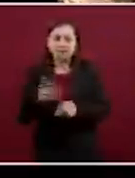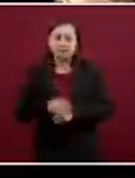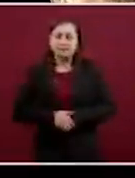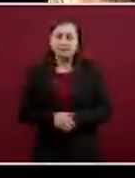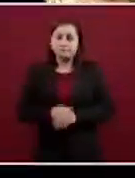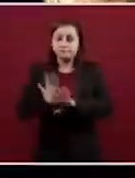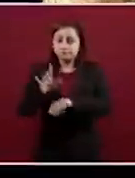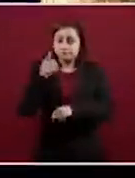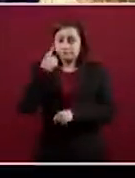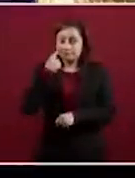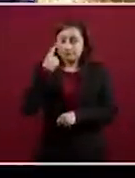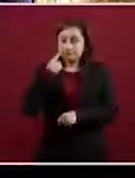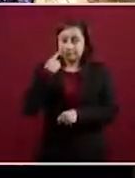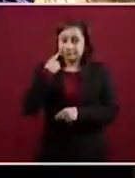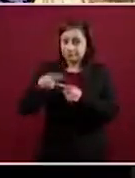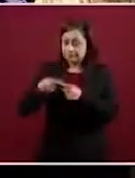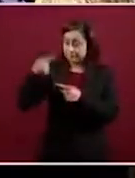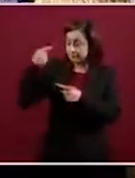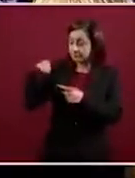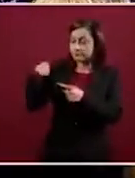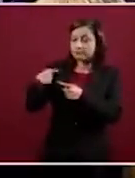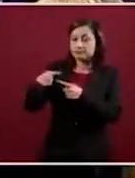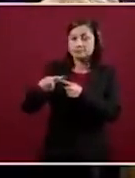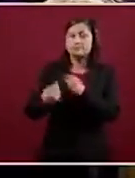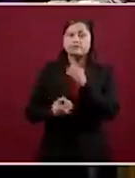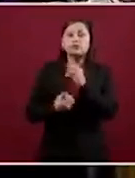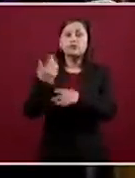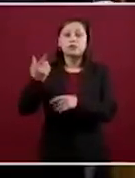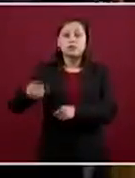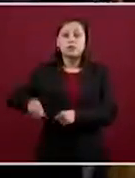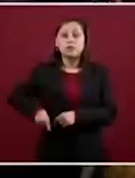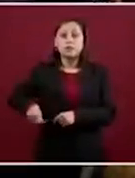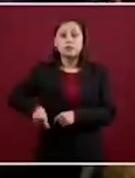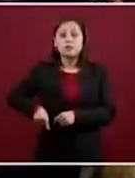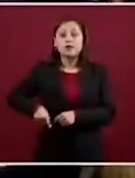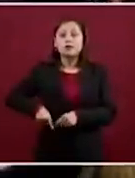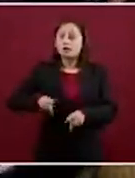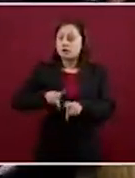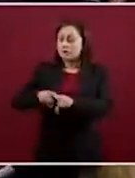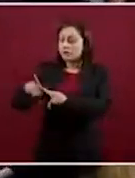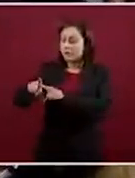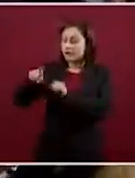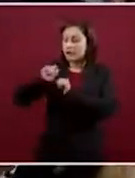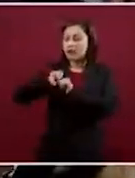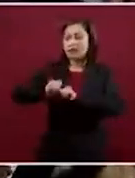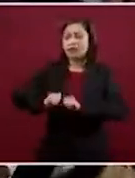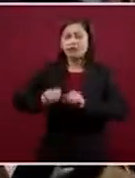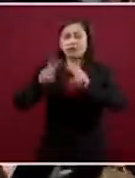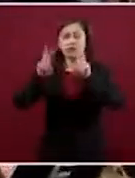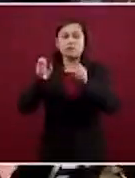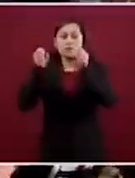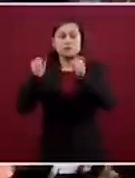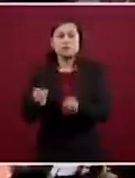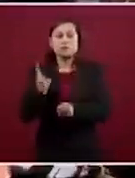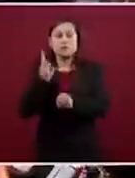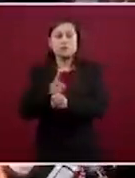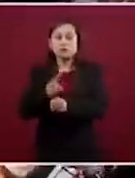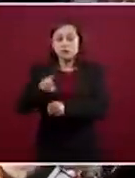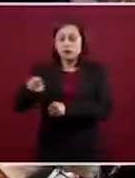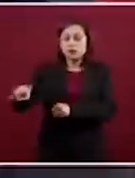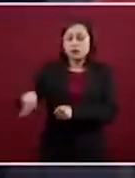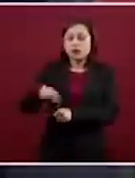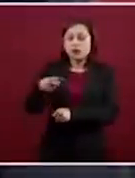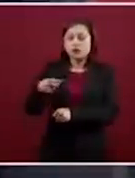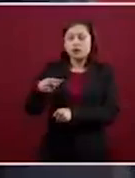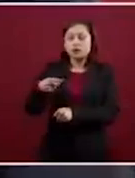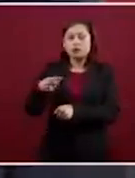transcurso de este gobierno los cuerpos de seguridad no han recibido una sola recomendación